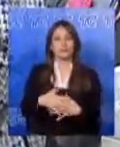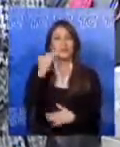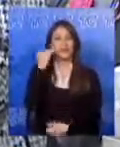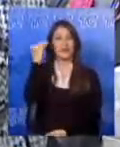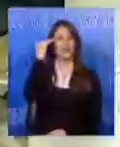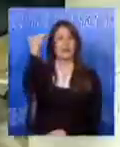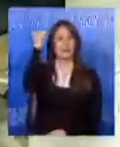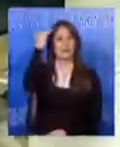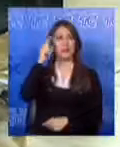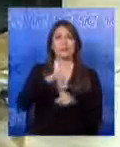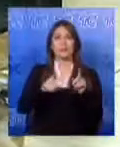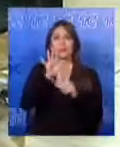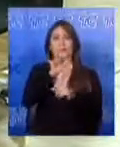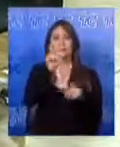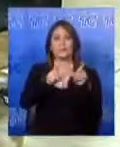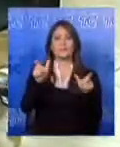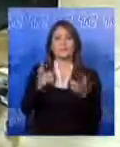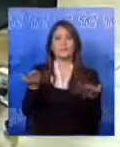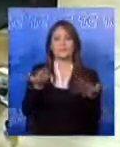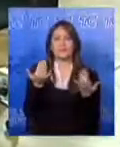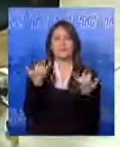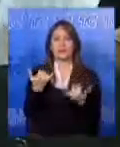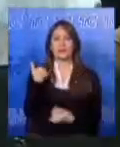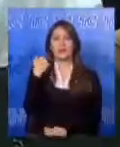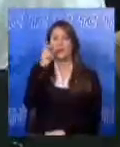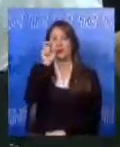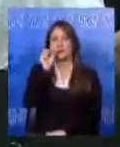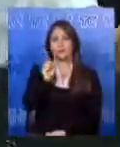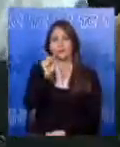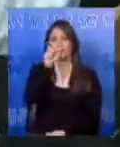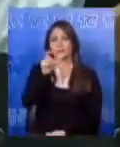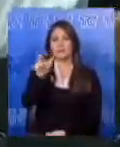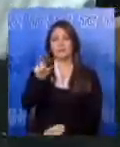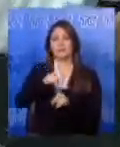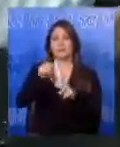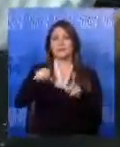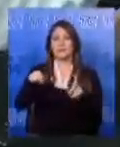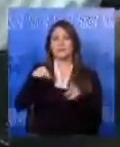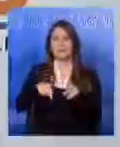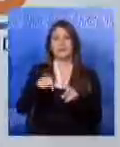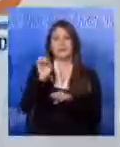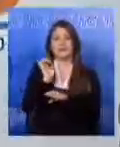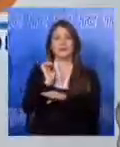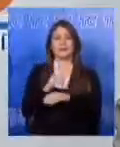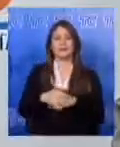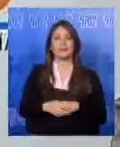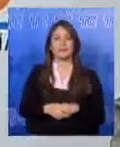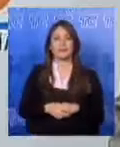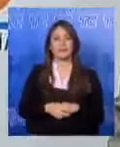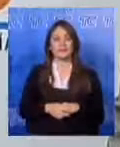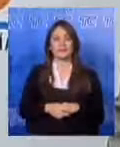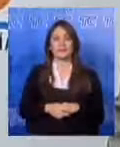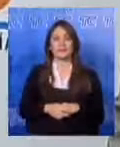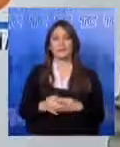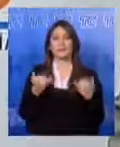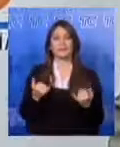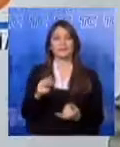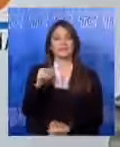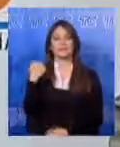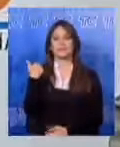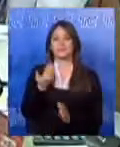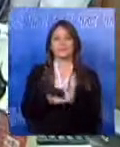mientras que el resto de ciudadanos acuden a las más de 2.000 ventanillas del sistema financiero del país que en este año no ha habido alto